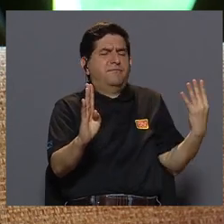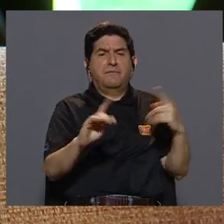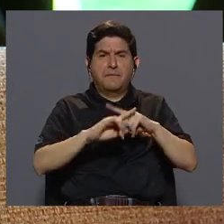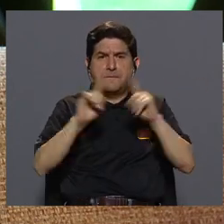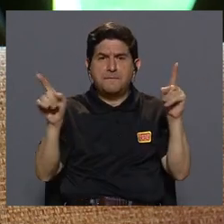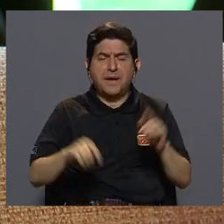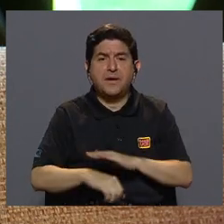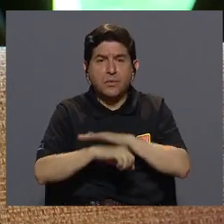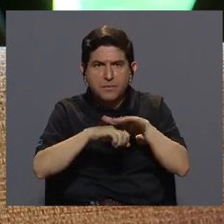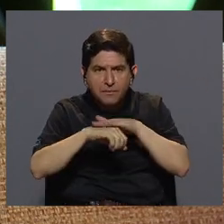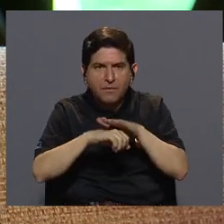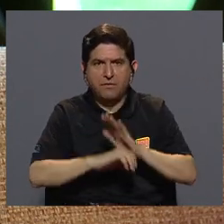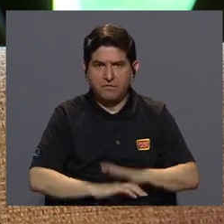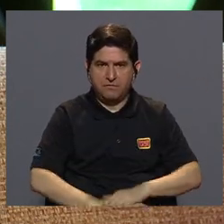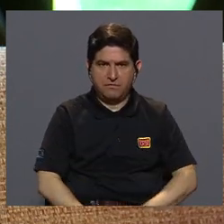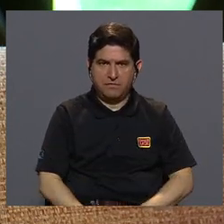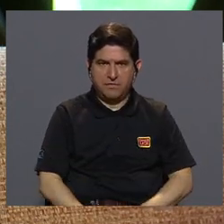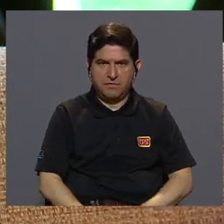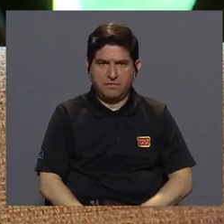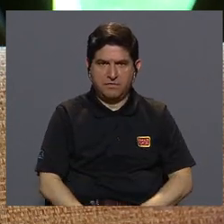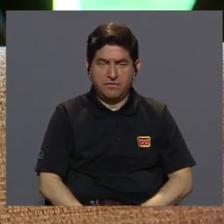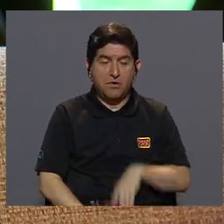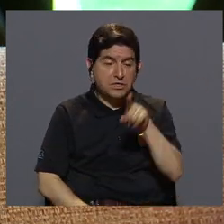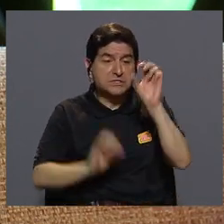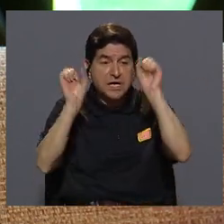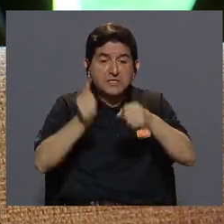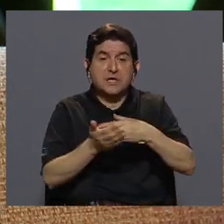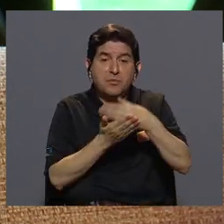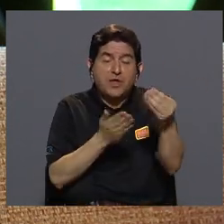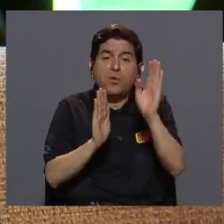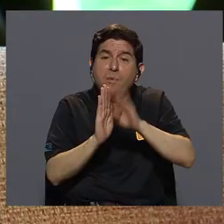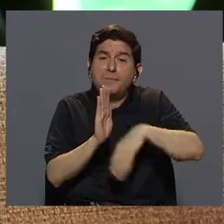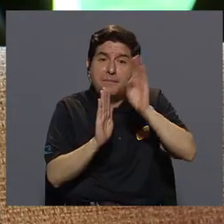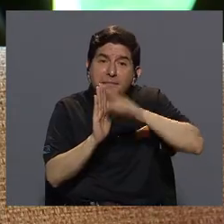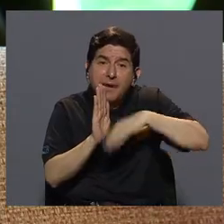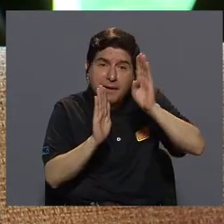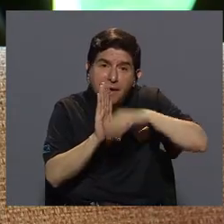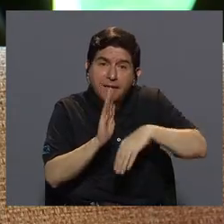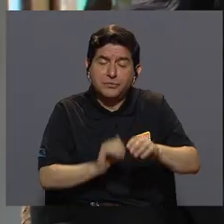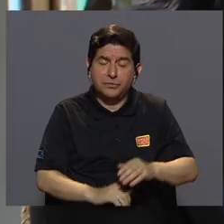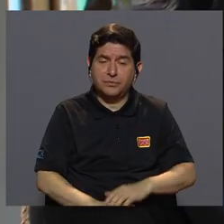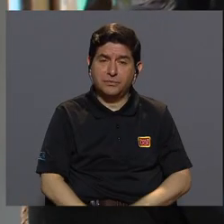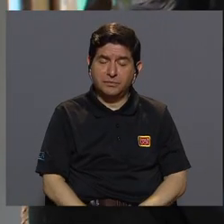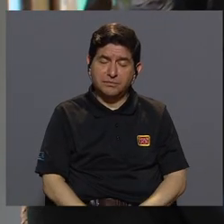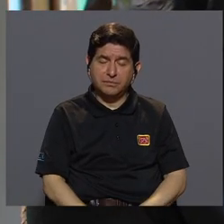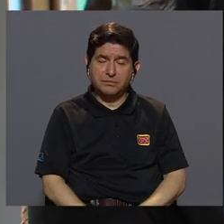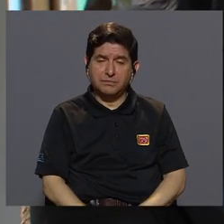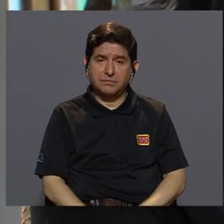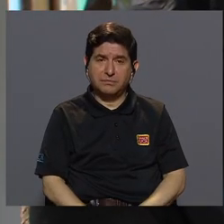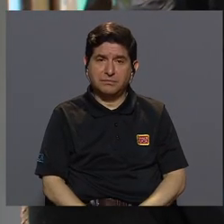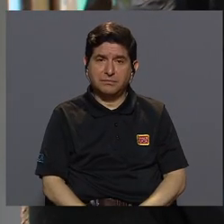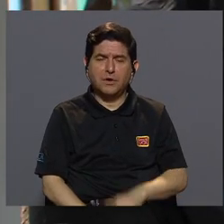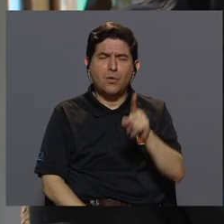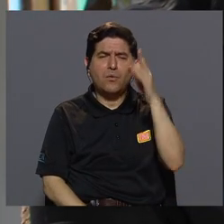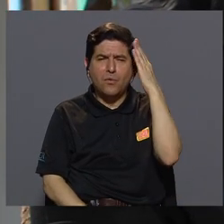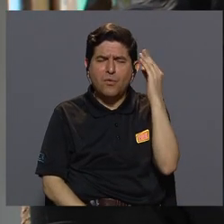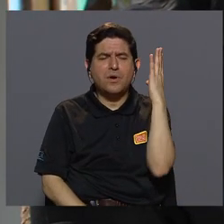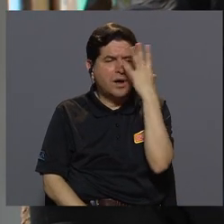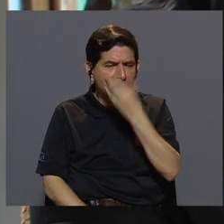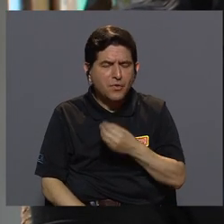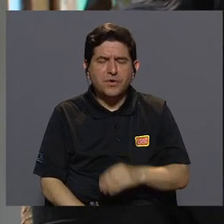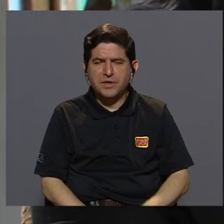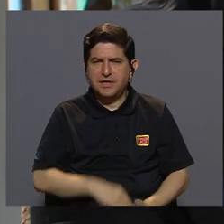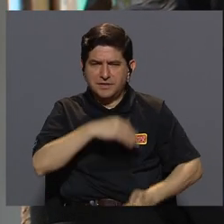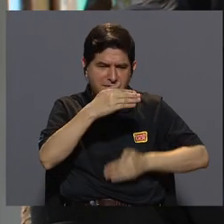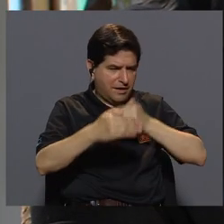Pero, señores, por favor, si era donde se podía comprar más barato. Hay una anécdota muy